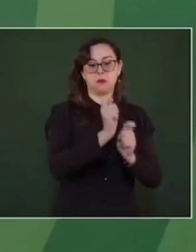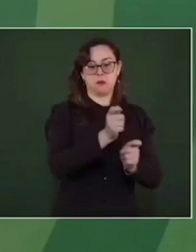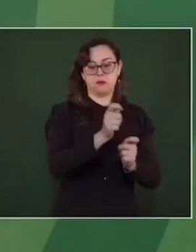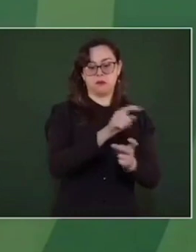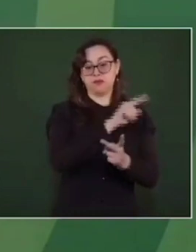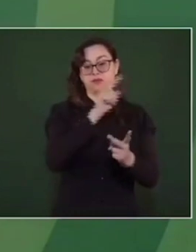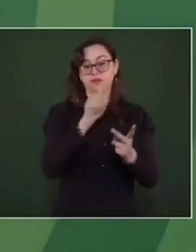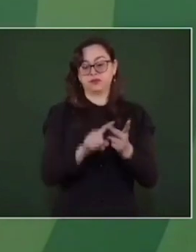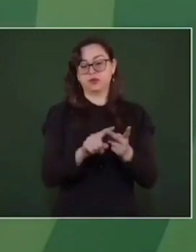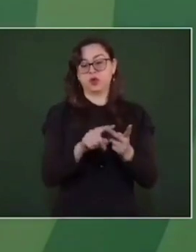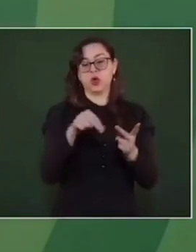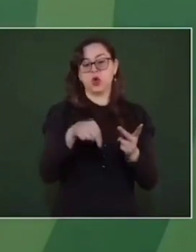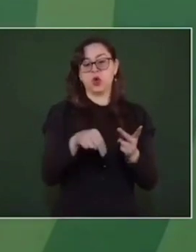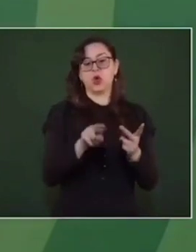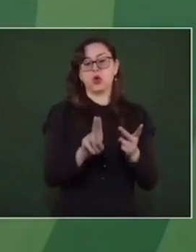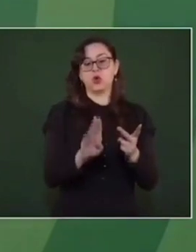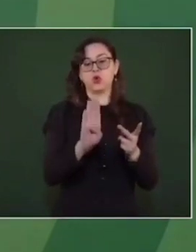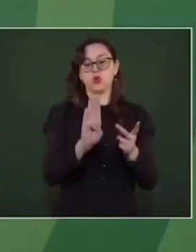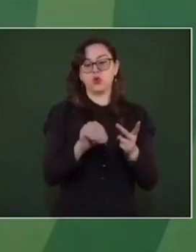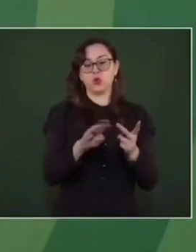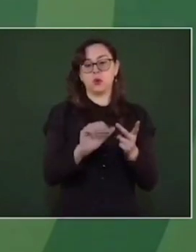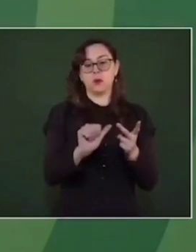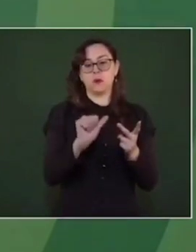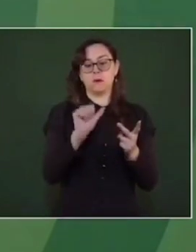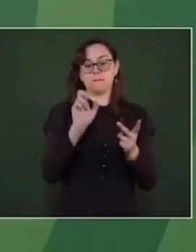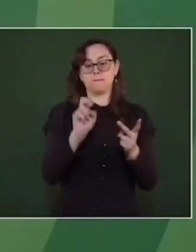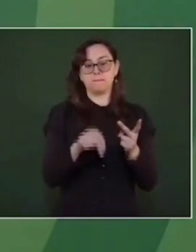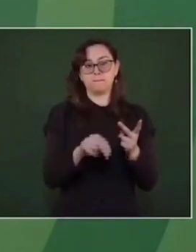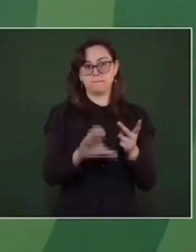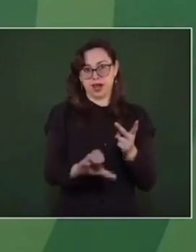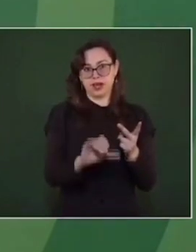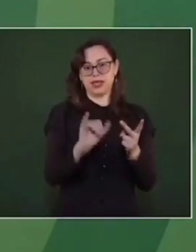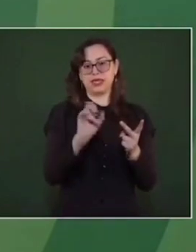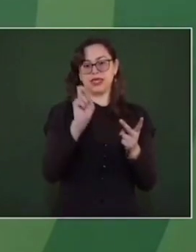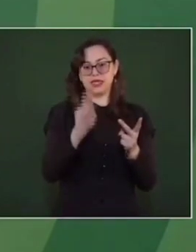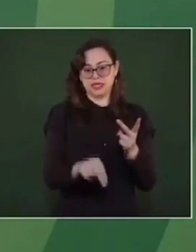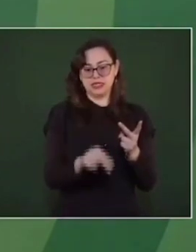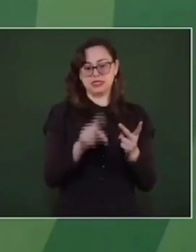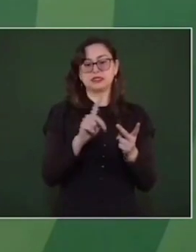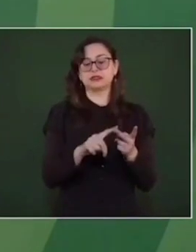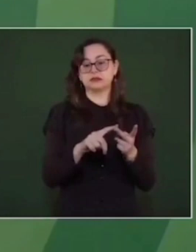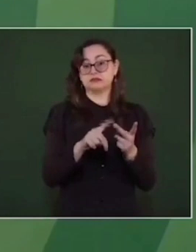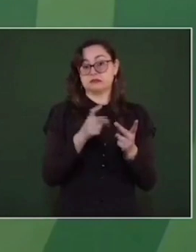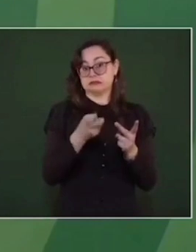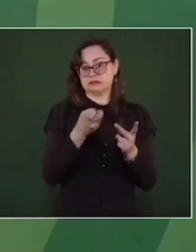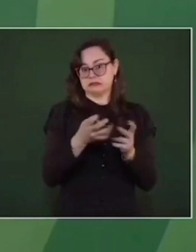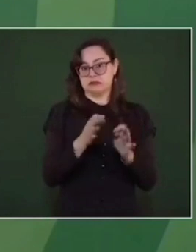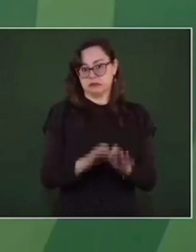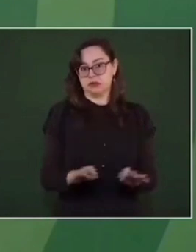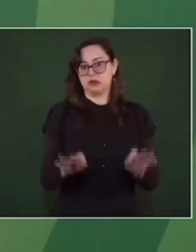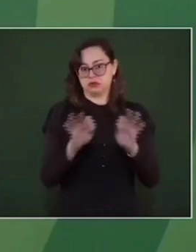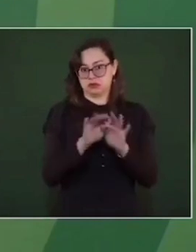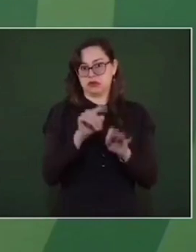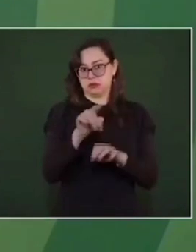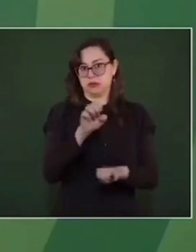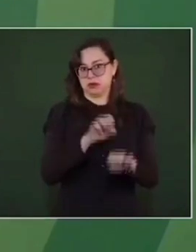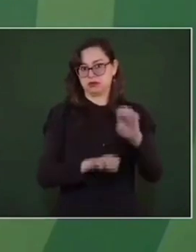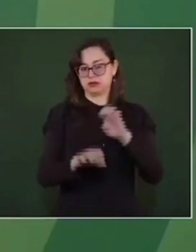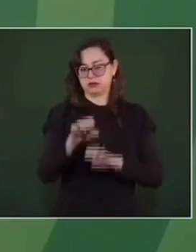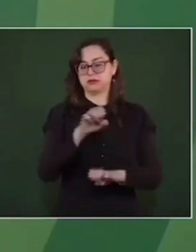Inc., esta es muy importante, posteriormente siguió funcionando.